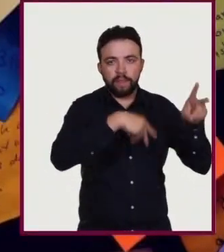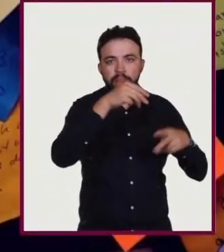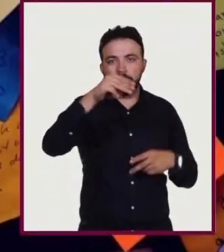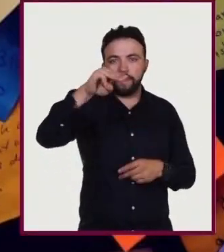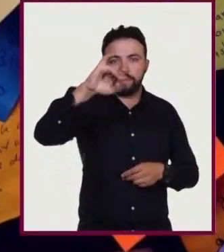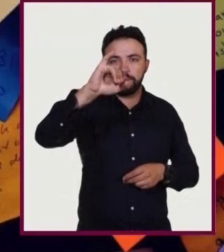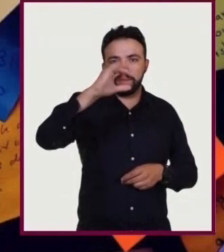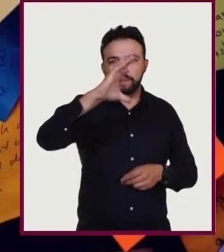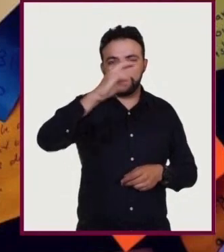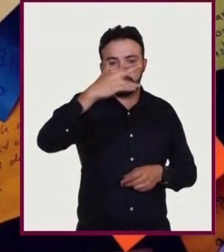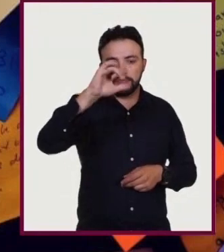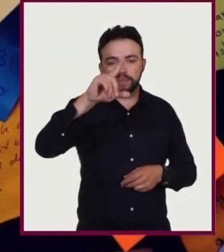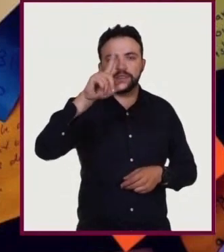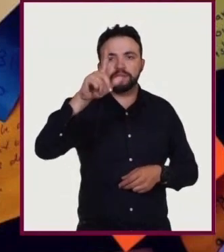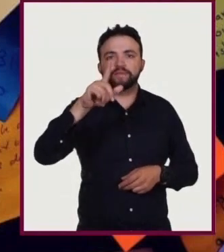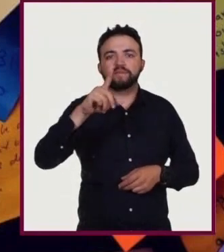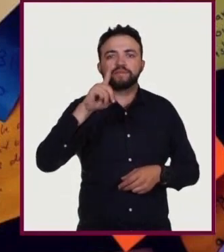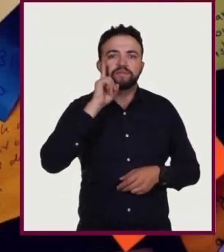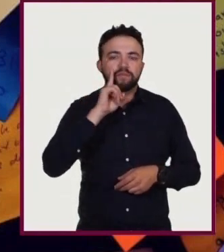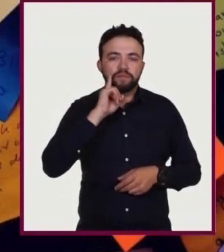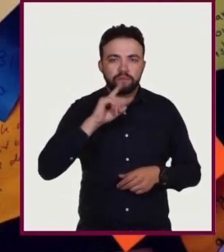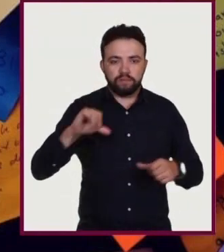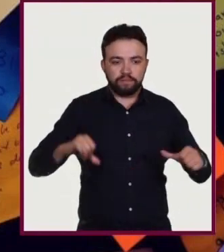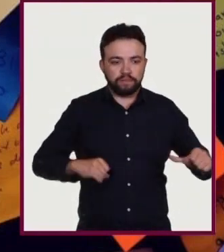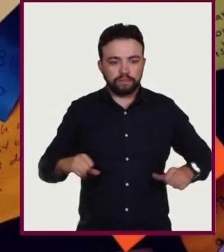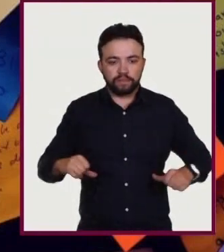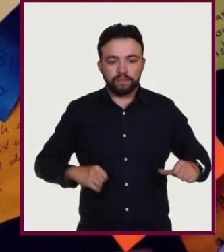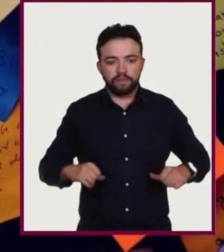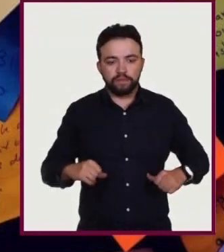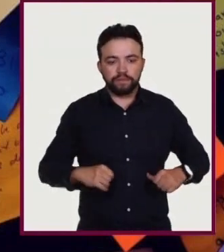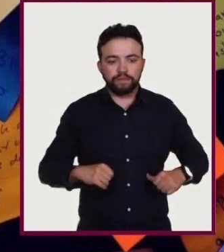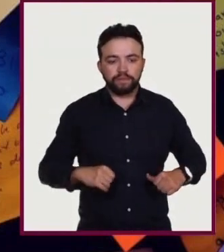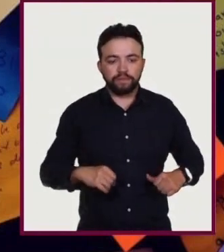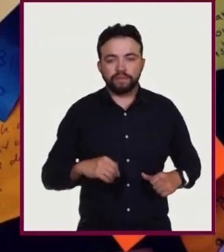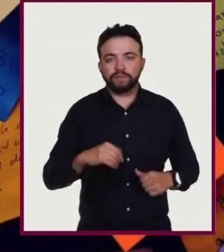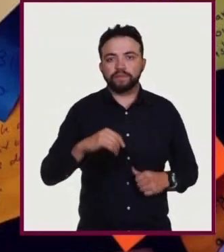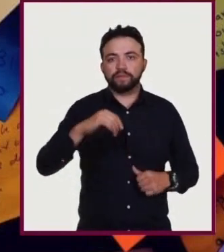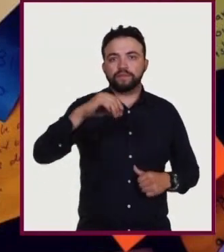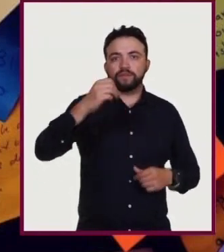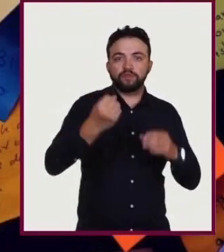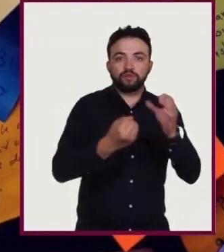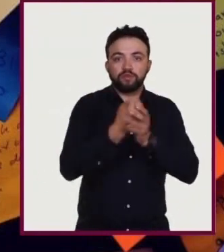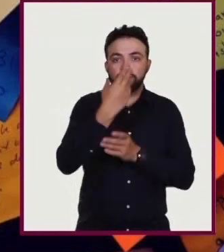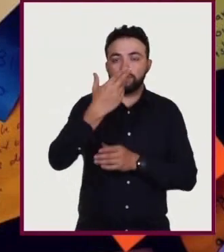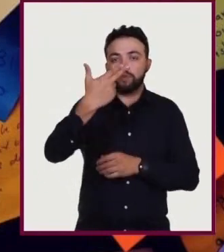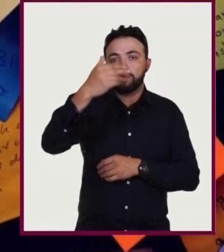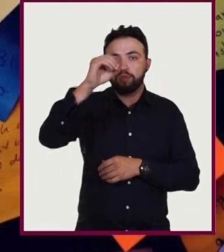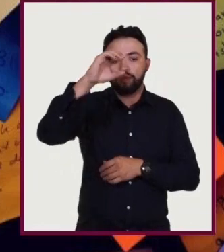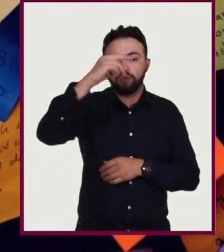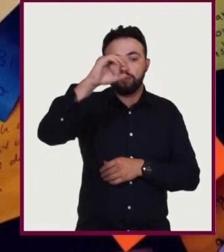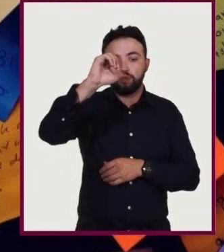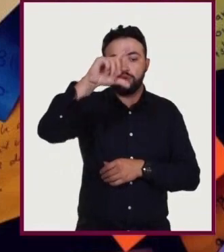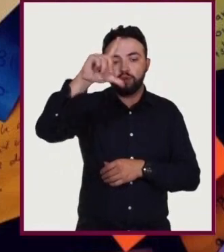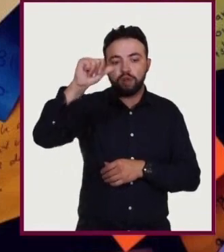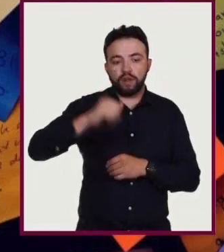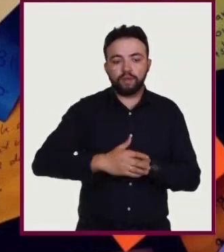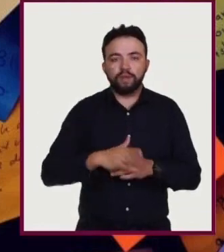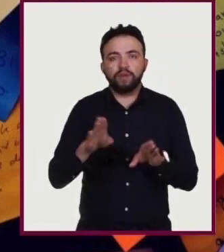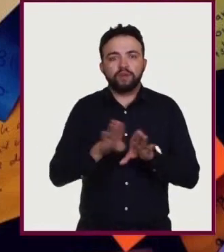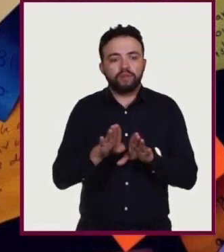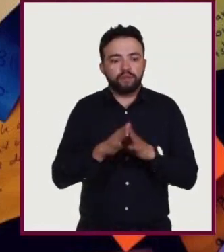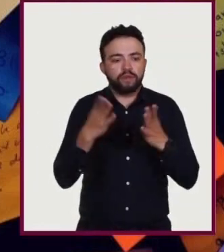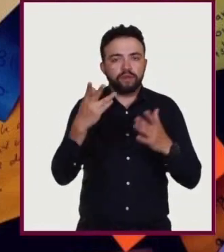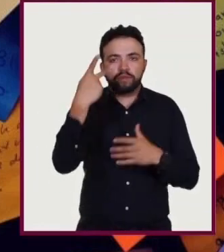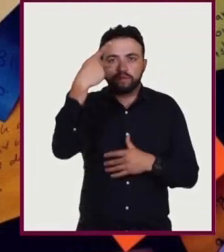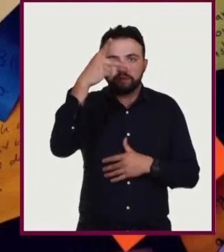un artista que vive en las redes como @SomosLaNuevaOla y que nos hablará acerca de su trabajo y cómo es un proceso creativo